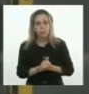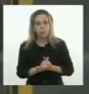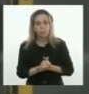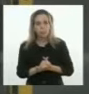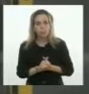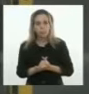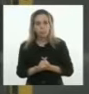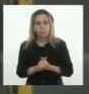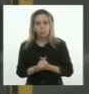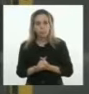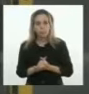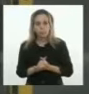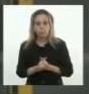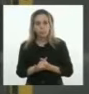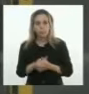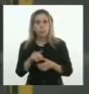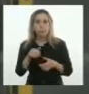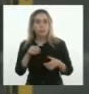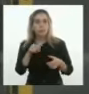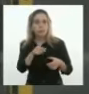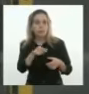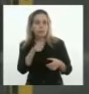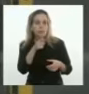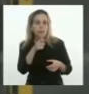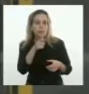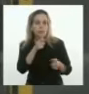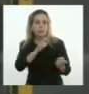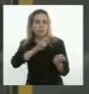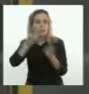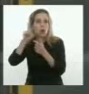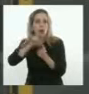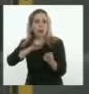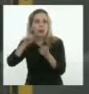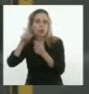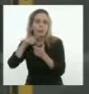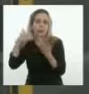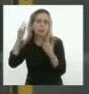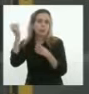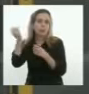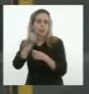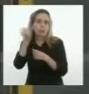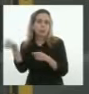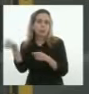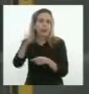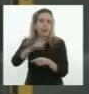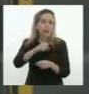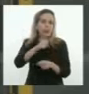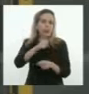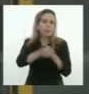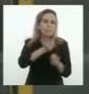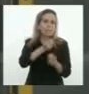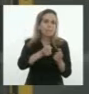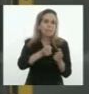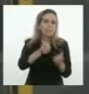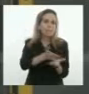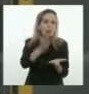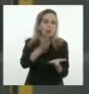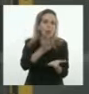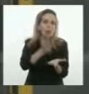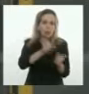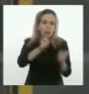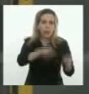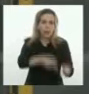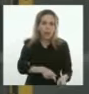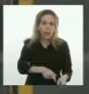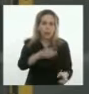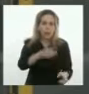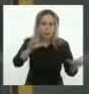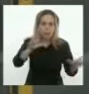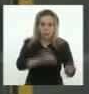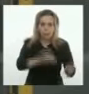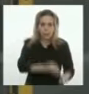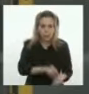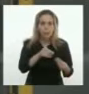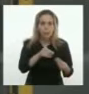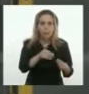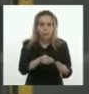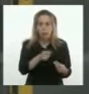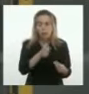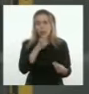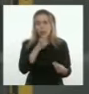se promocionaba más la importación que la producción donde era mucho más fácil hacer